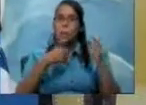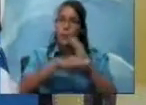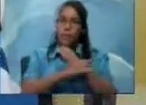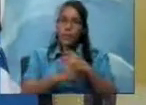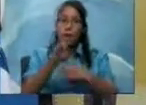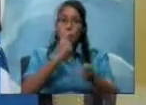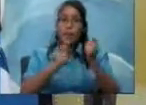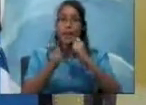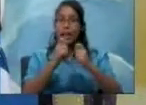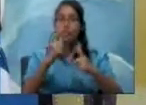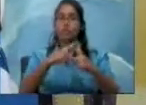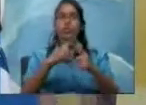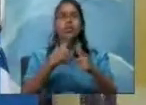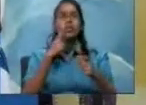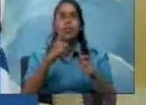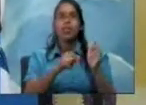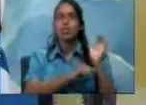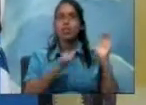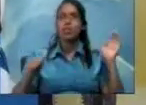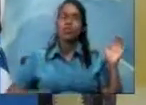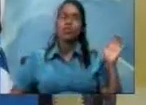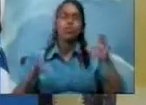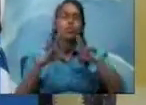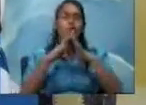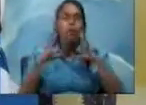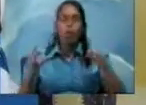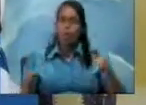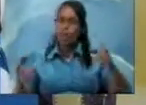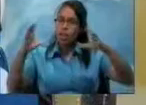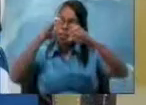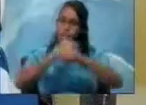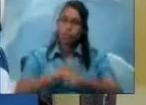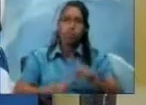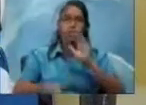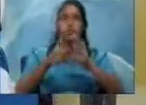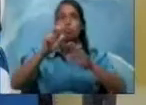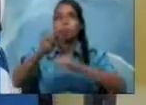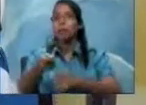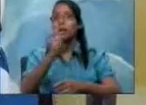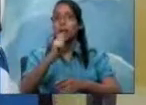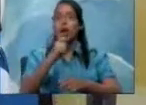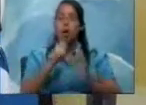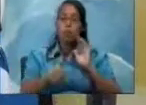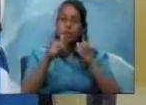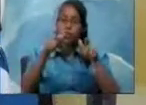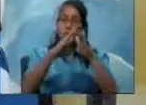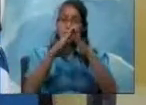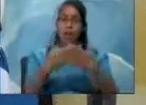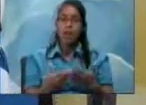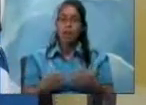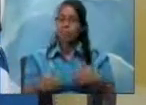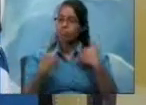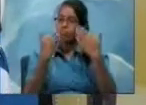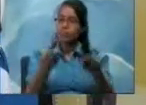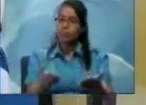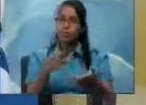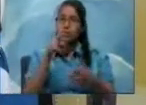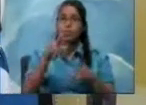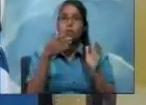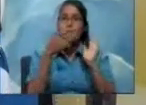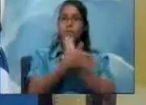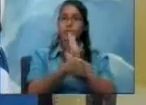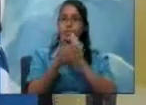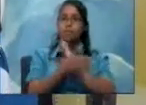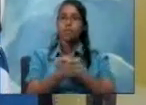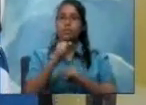entonces dijeron señor lo hemos hecho toda la noche más en tu palabra echaremos la reed entonces significa que